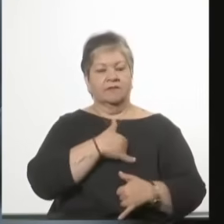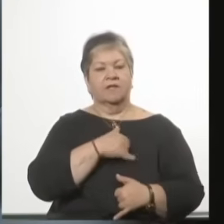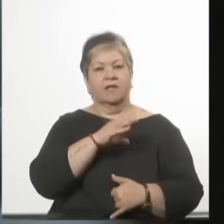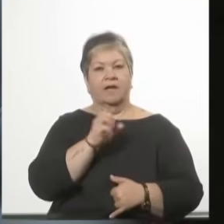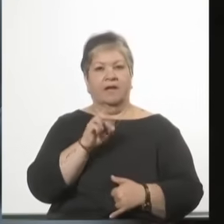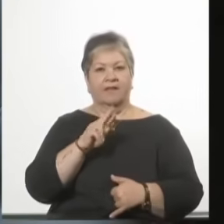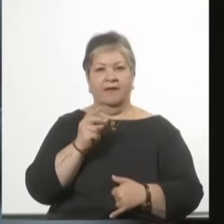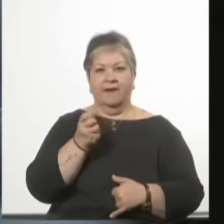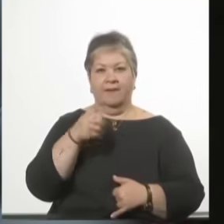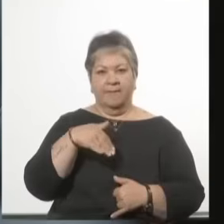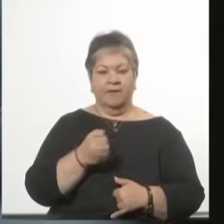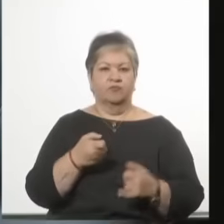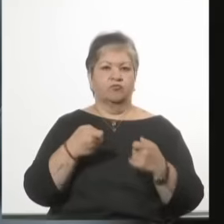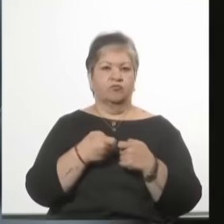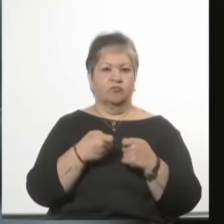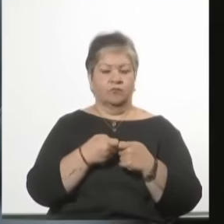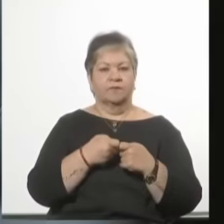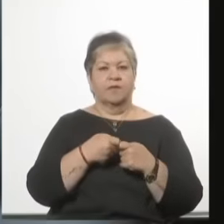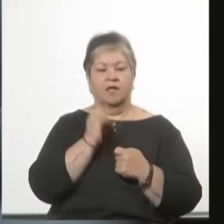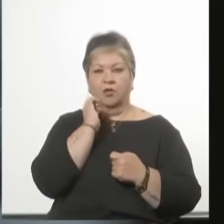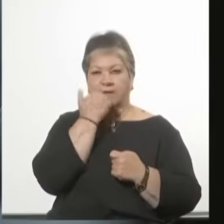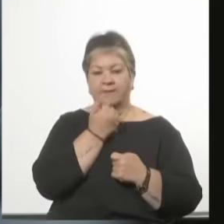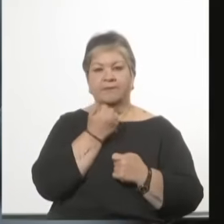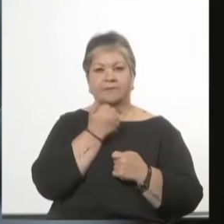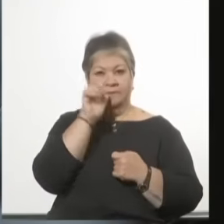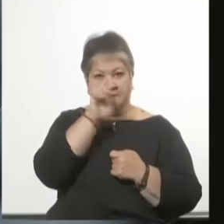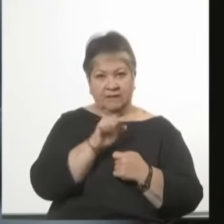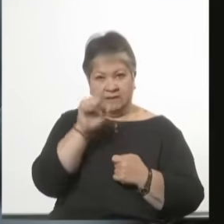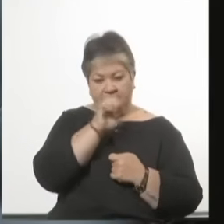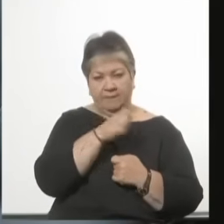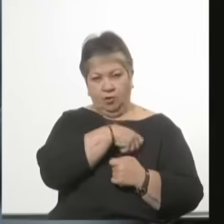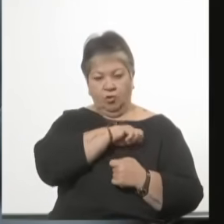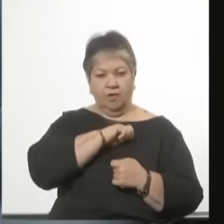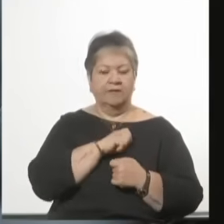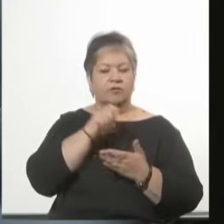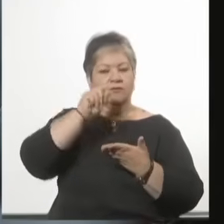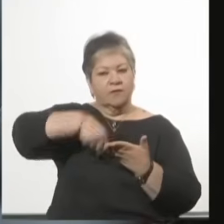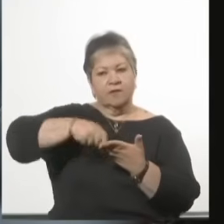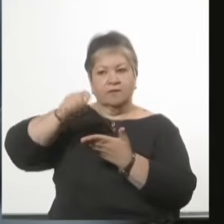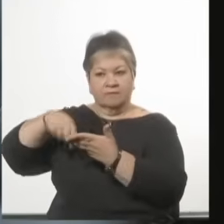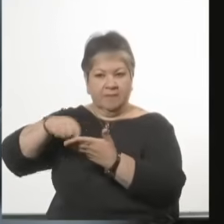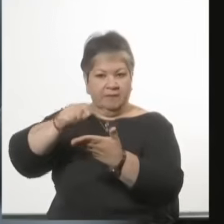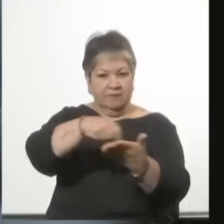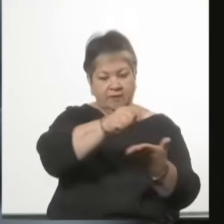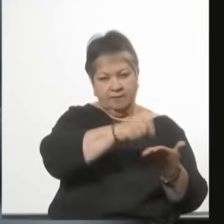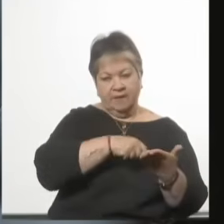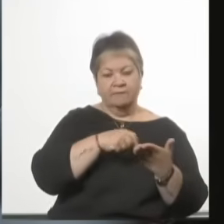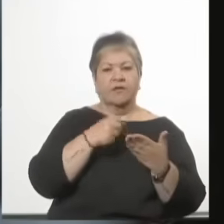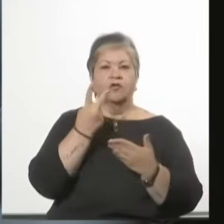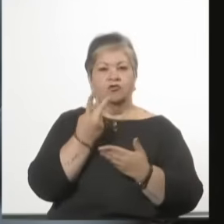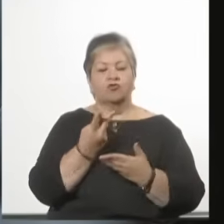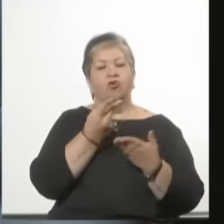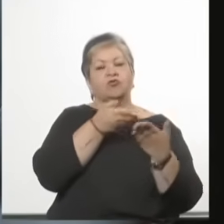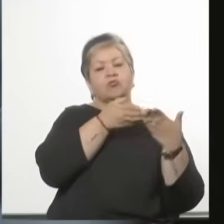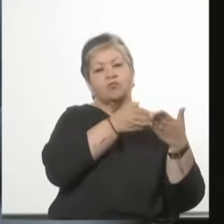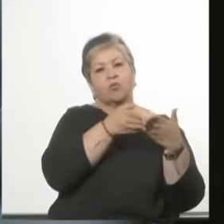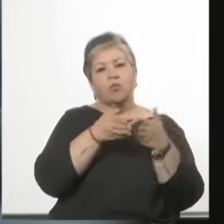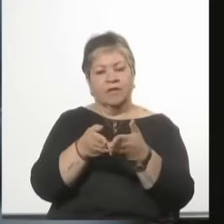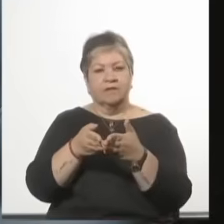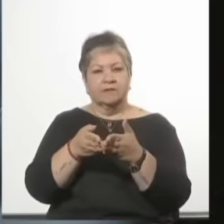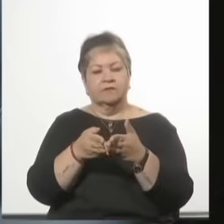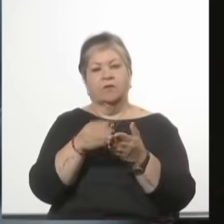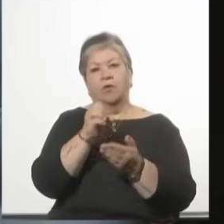Cardama, Sociedad Anónima, luego de un complejo proceso, firmaron un contrato de construcción y venta de 2 buques OPV Offshore Patrol